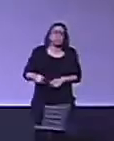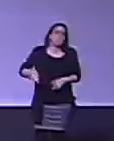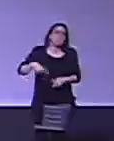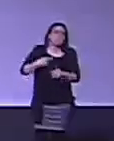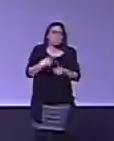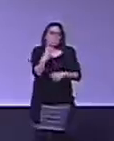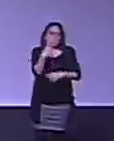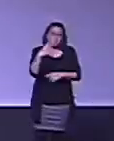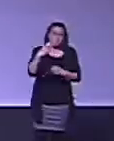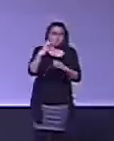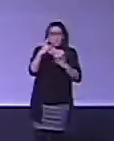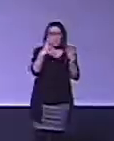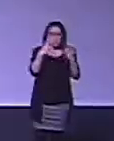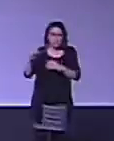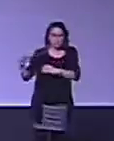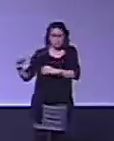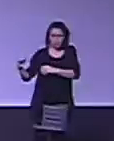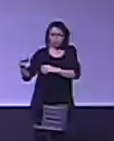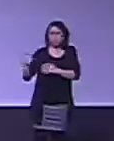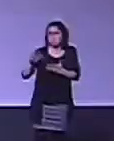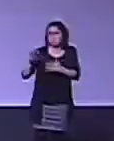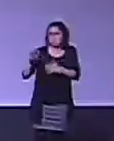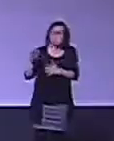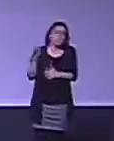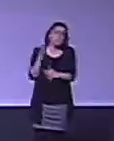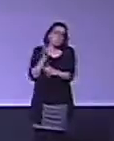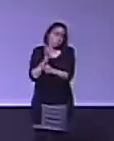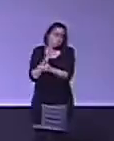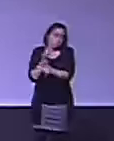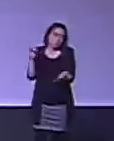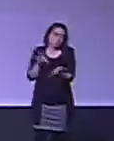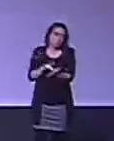ditu. Abel Barriola, pilotarioiak, hitz